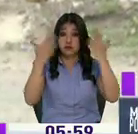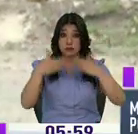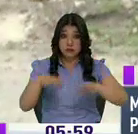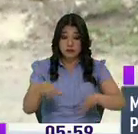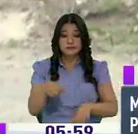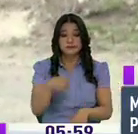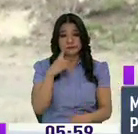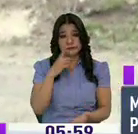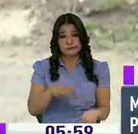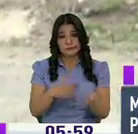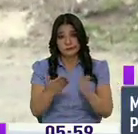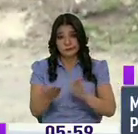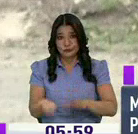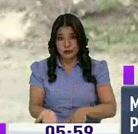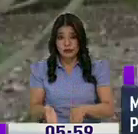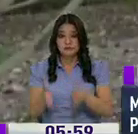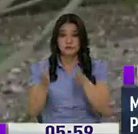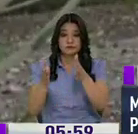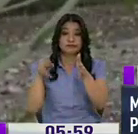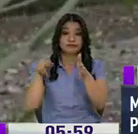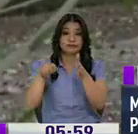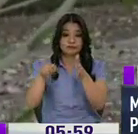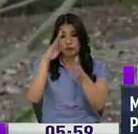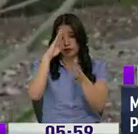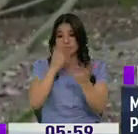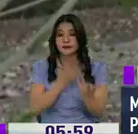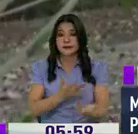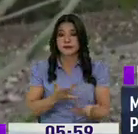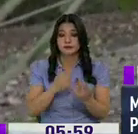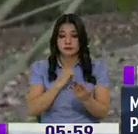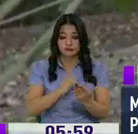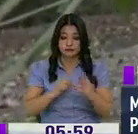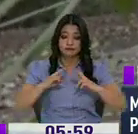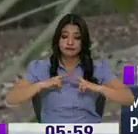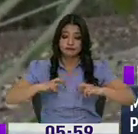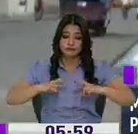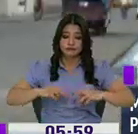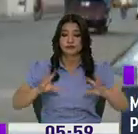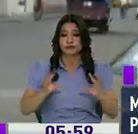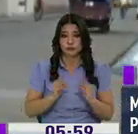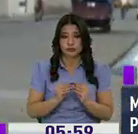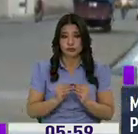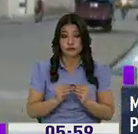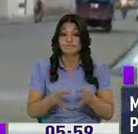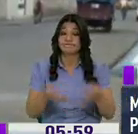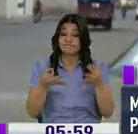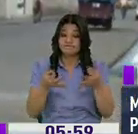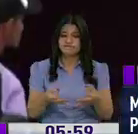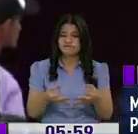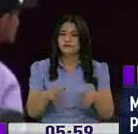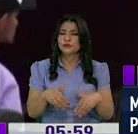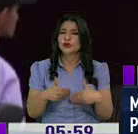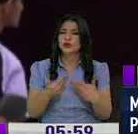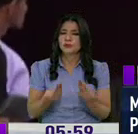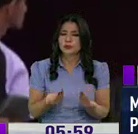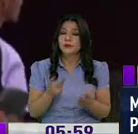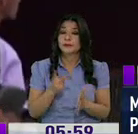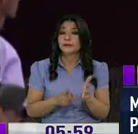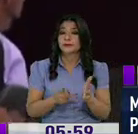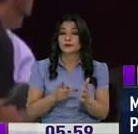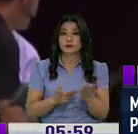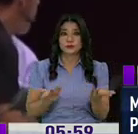fue trasladado hasta la morgue policial a la espera de las pericias pertinentes que permitan determinar cómo ocurrieron